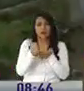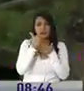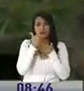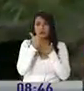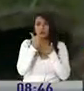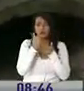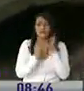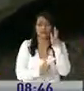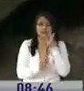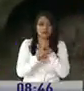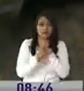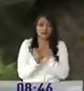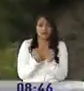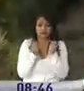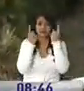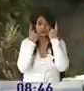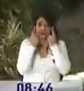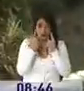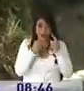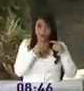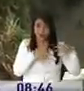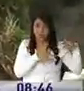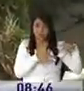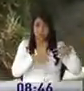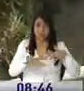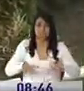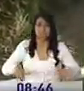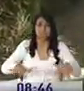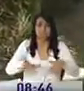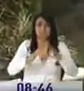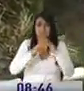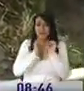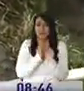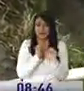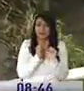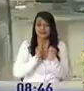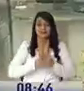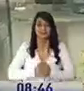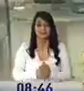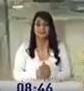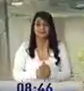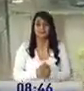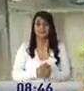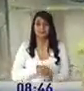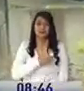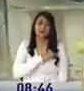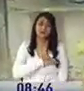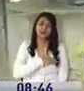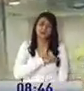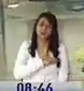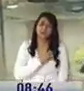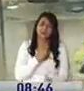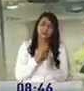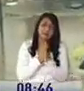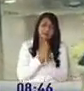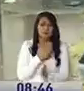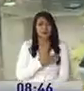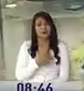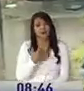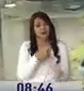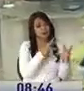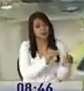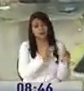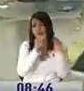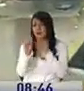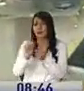susto que se llevó al ver que el agua ingresaba a su casa fue Grande municipio que por favor nos saquen de aquí nos